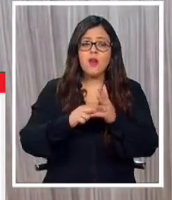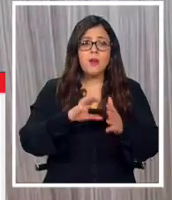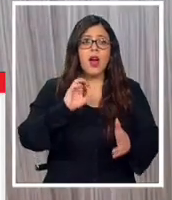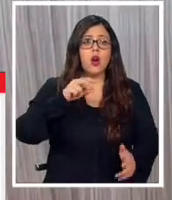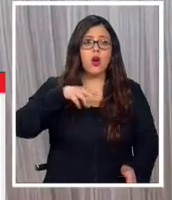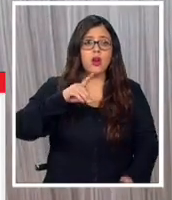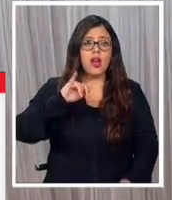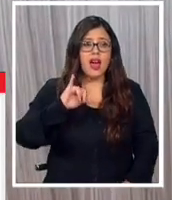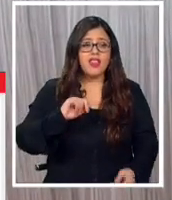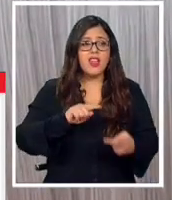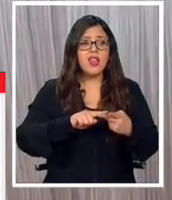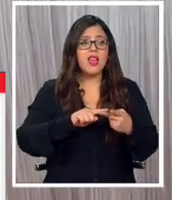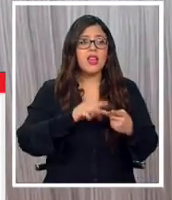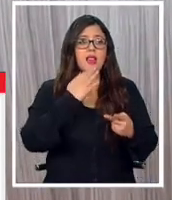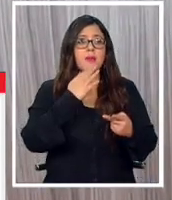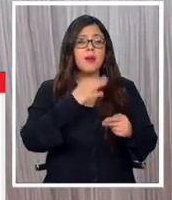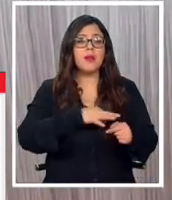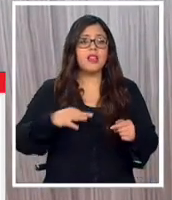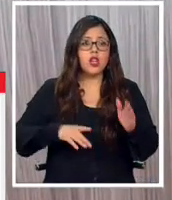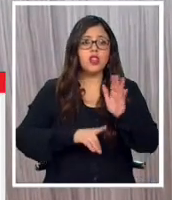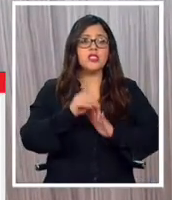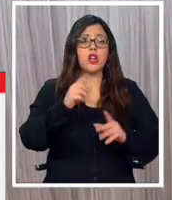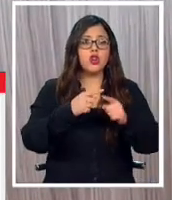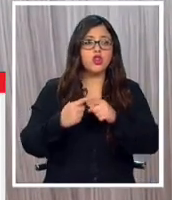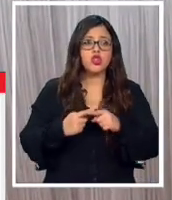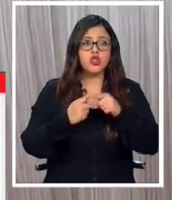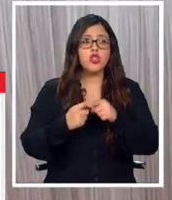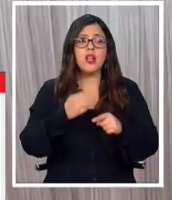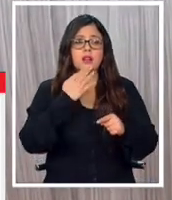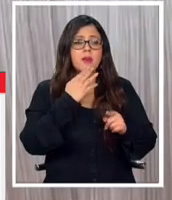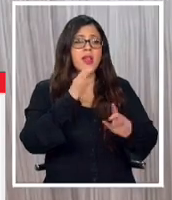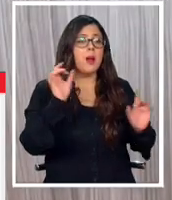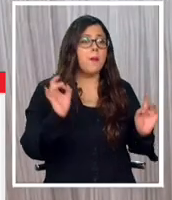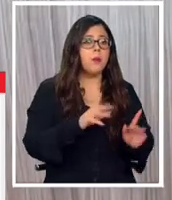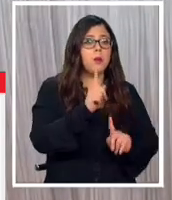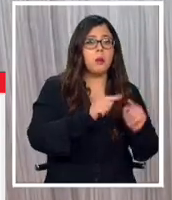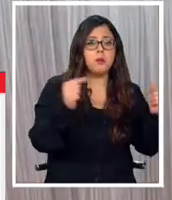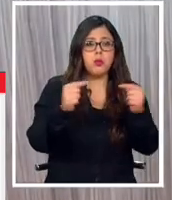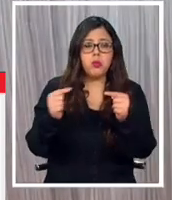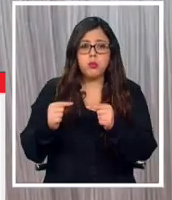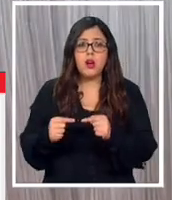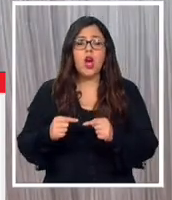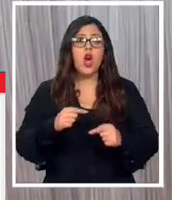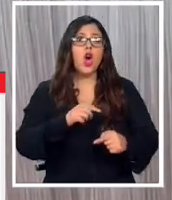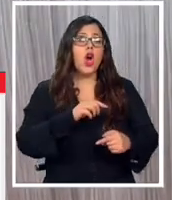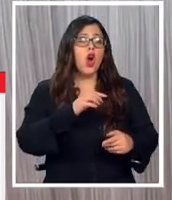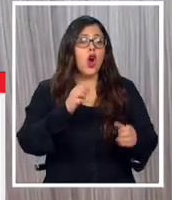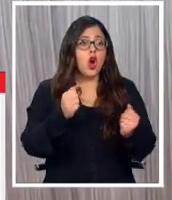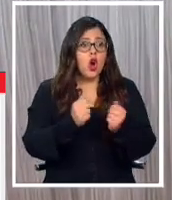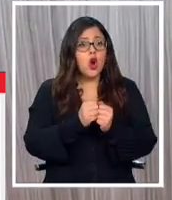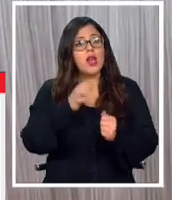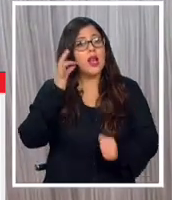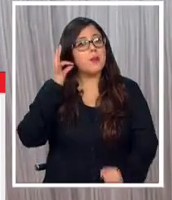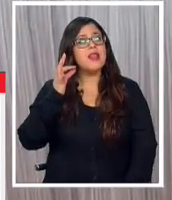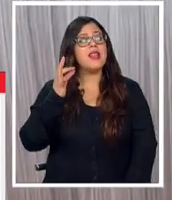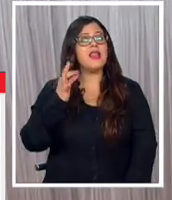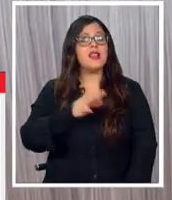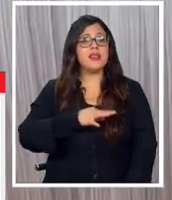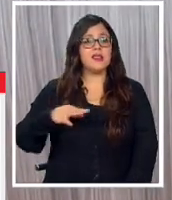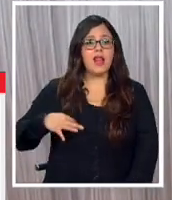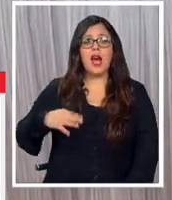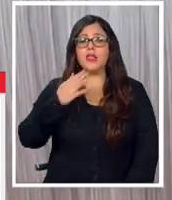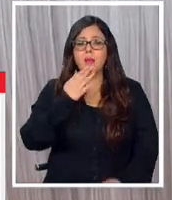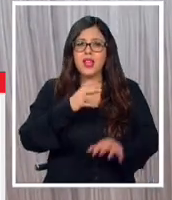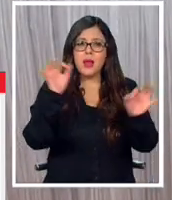ministerio desarrollo social las desigualdades de género que también podría tener un choque funciones con la ministra de la mujer entonces es importante también ir aclarando